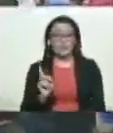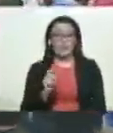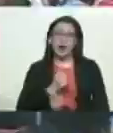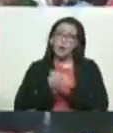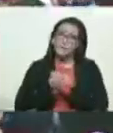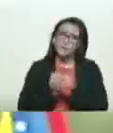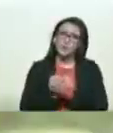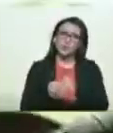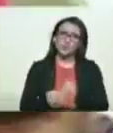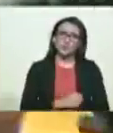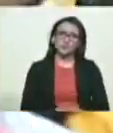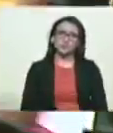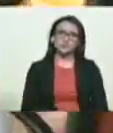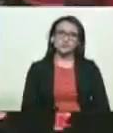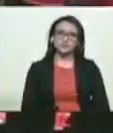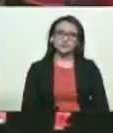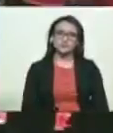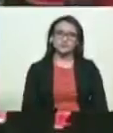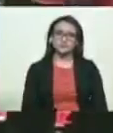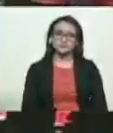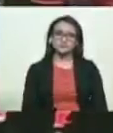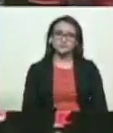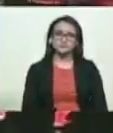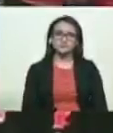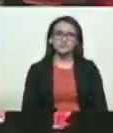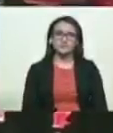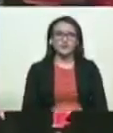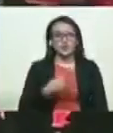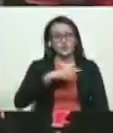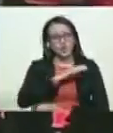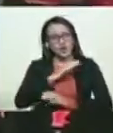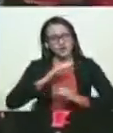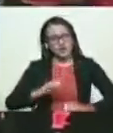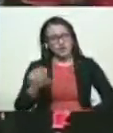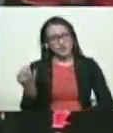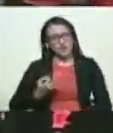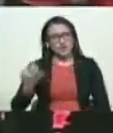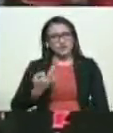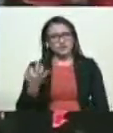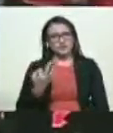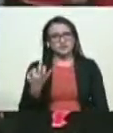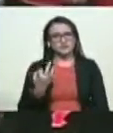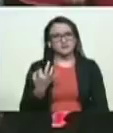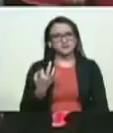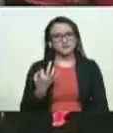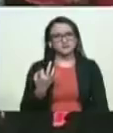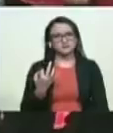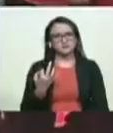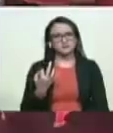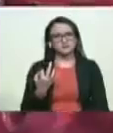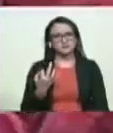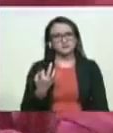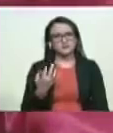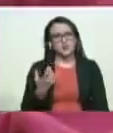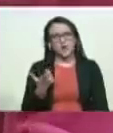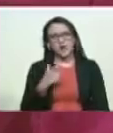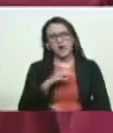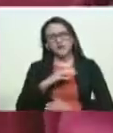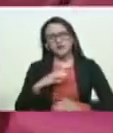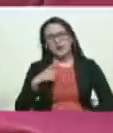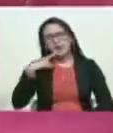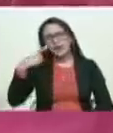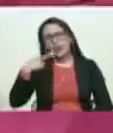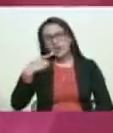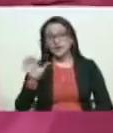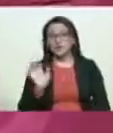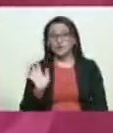amor porque nosotros somos cristianos de verdad no todos los cristianos de la boca para